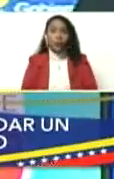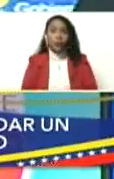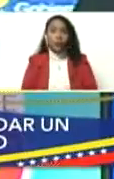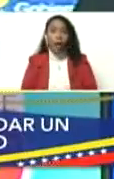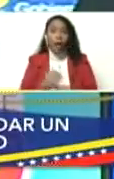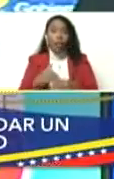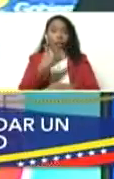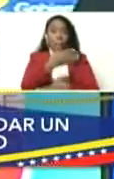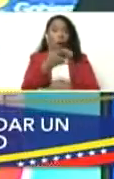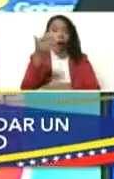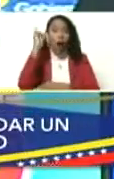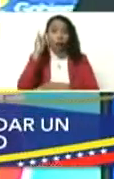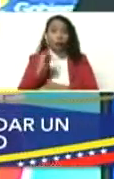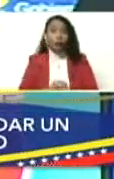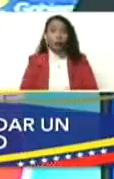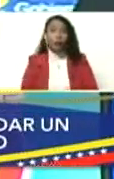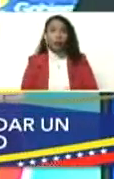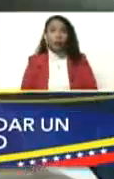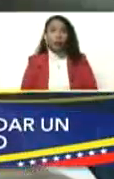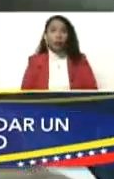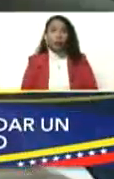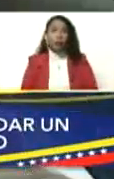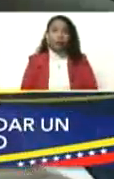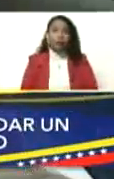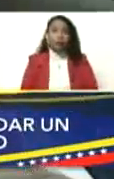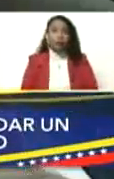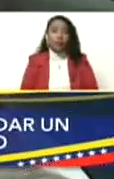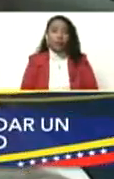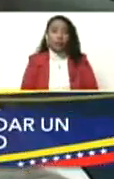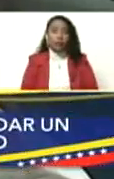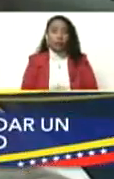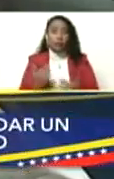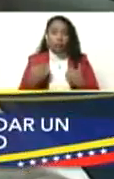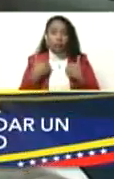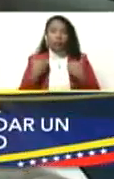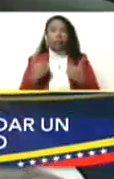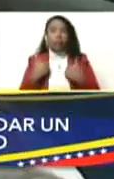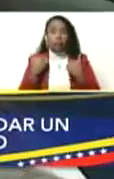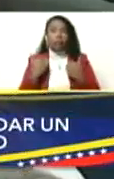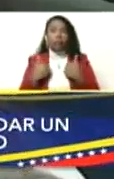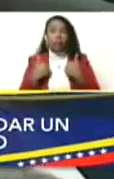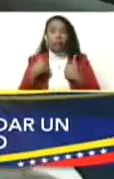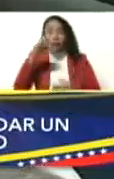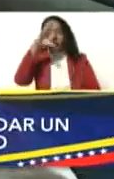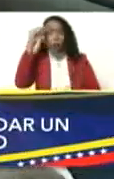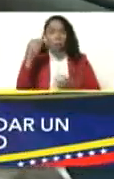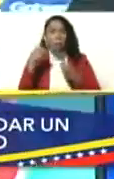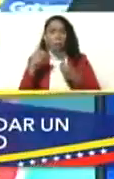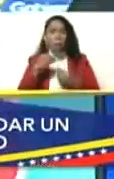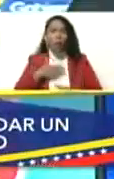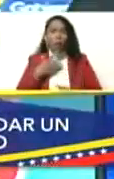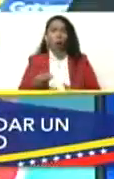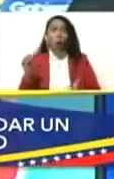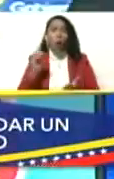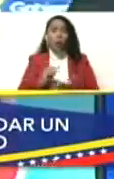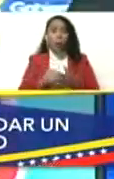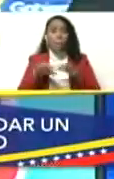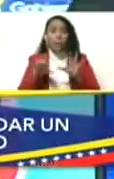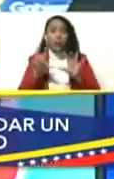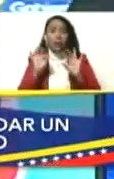después tenía, bueno, que pasar el calvario de nuestro Señor Jesucristo para poder conseguir alguna